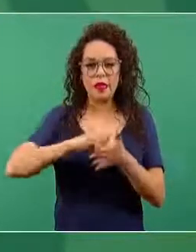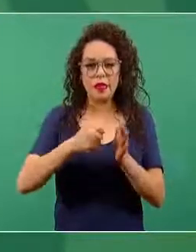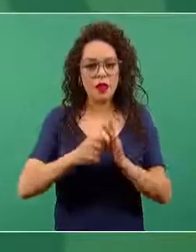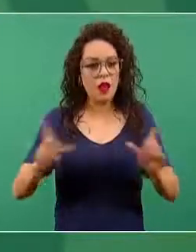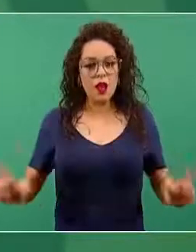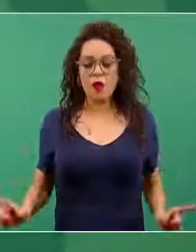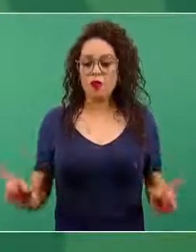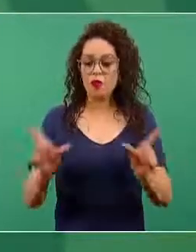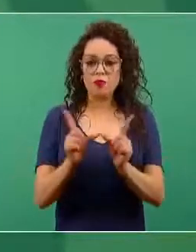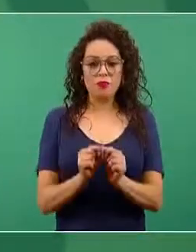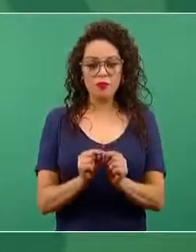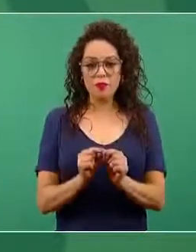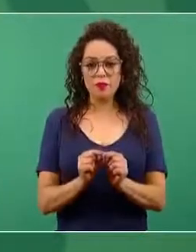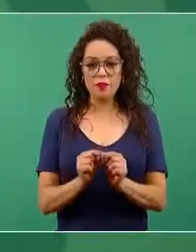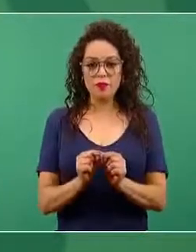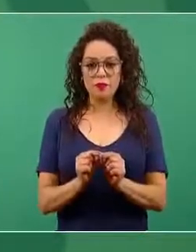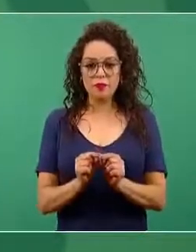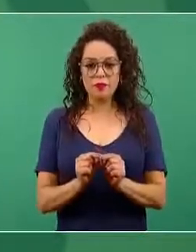resumido